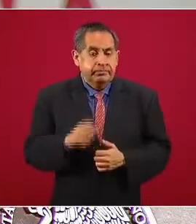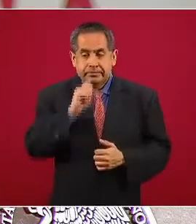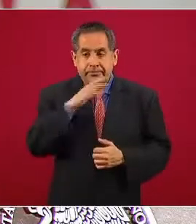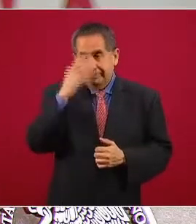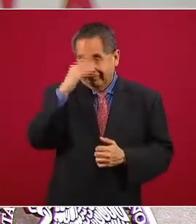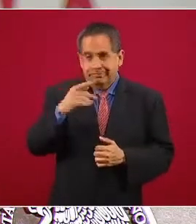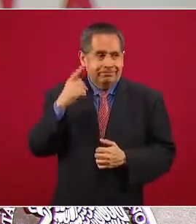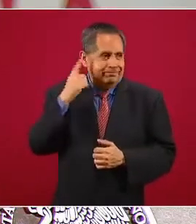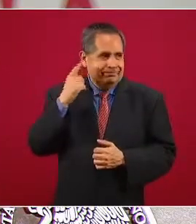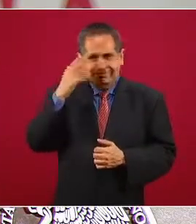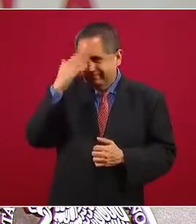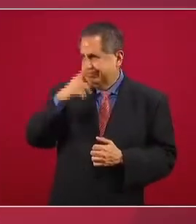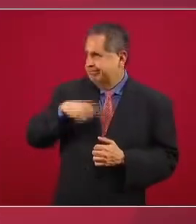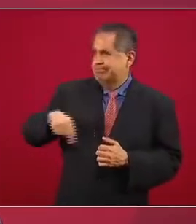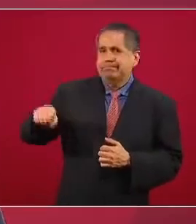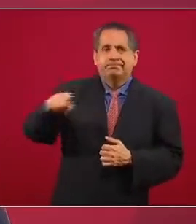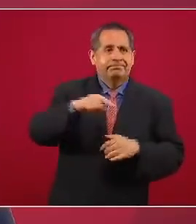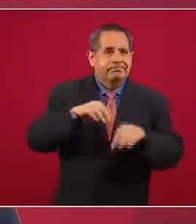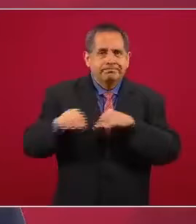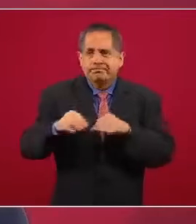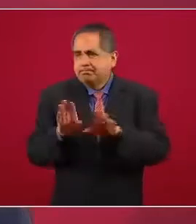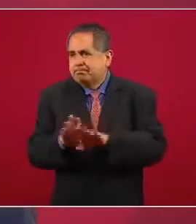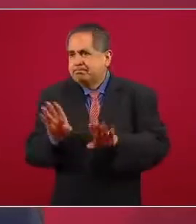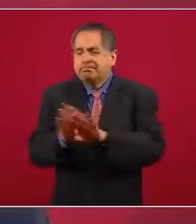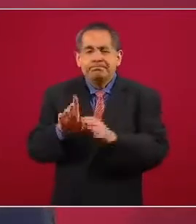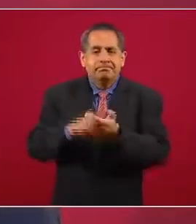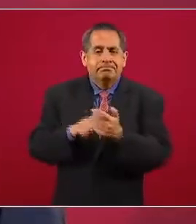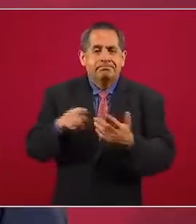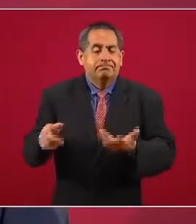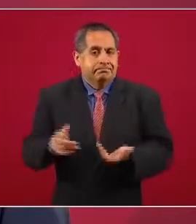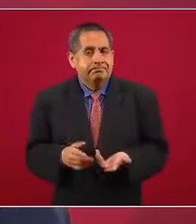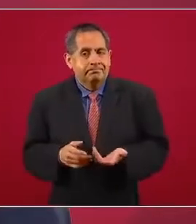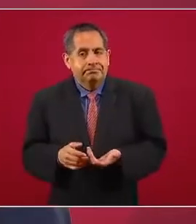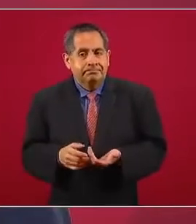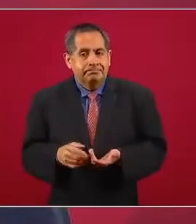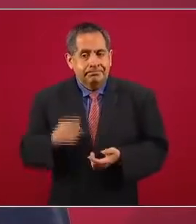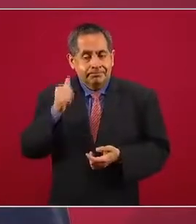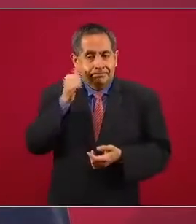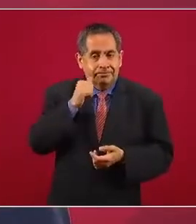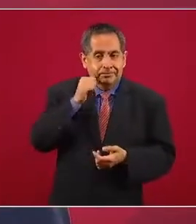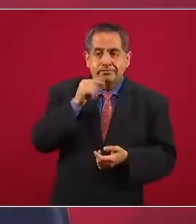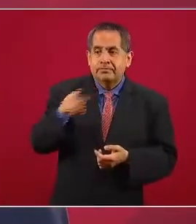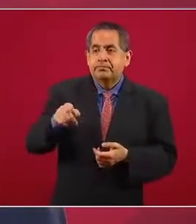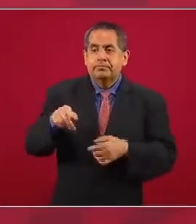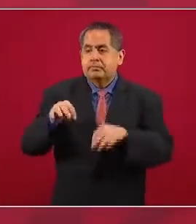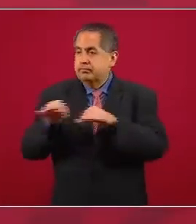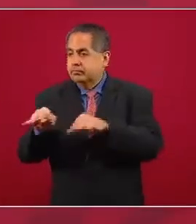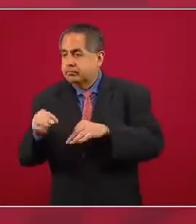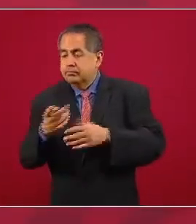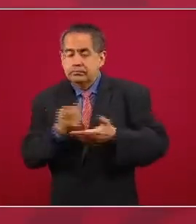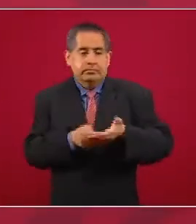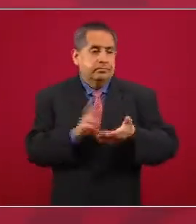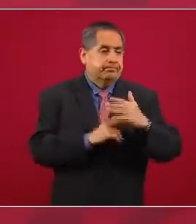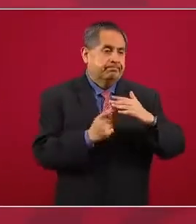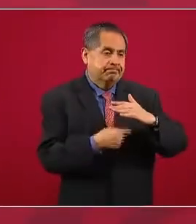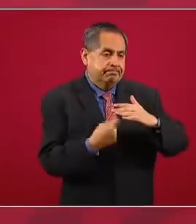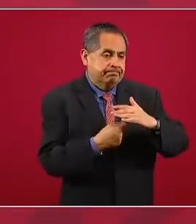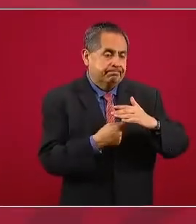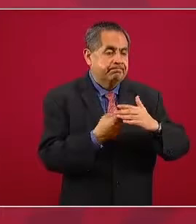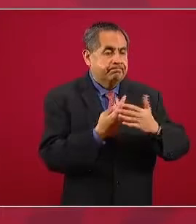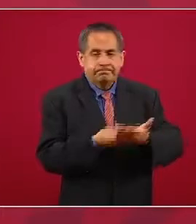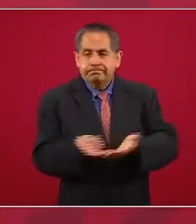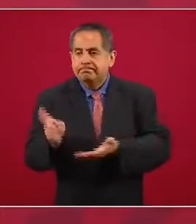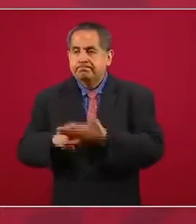la situación del mercado laboral en México, en donde cruza constantemente de la formalidad a la informalidad un